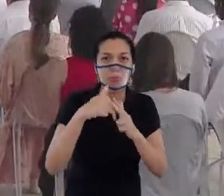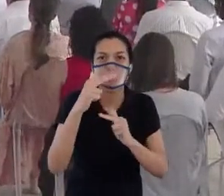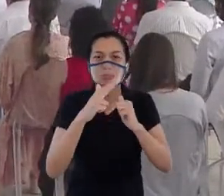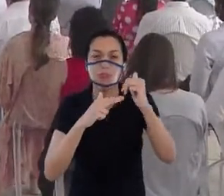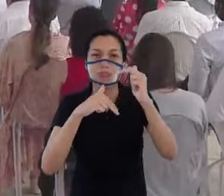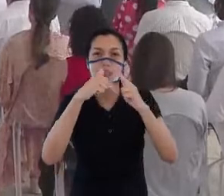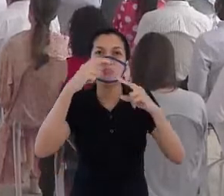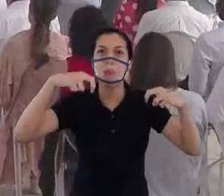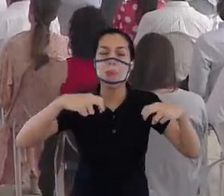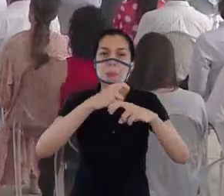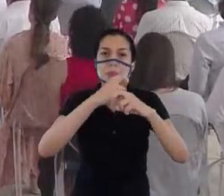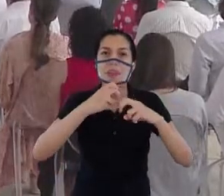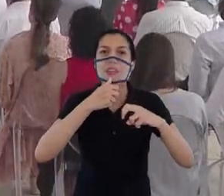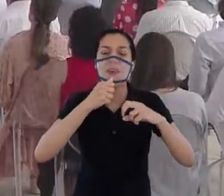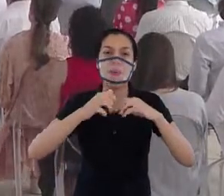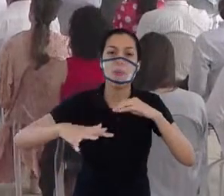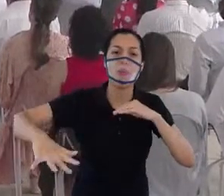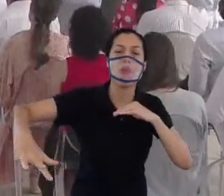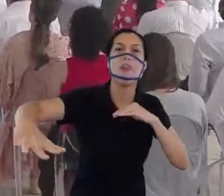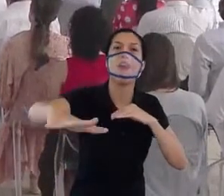se las estamos haciendo en Piojó.